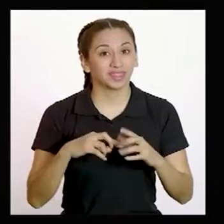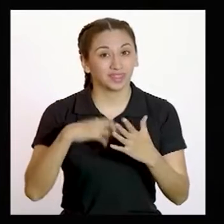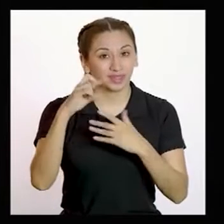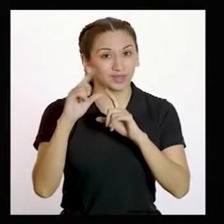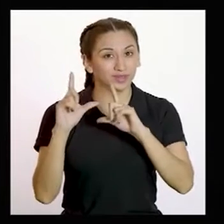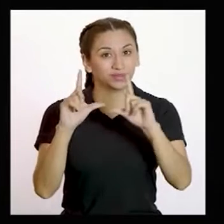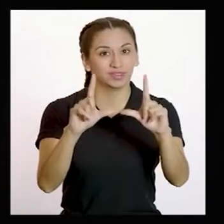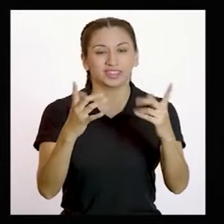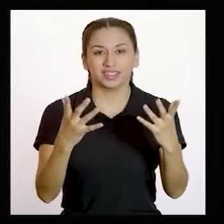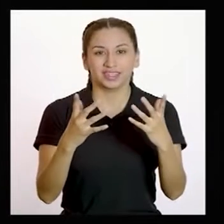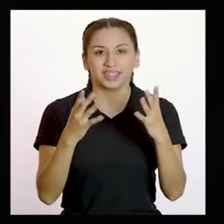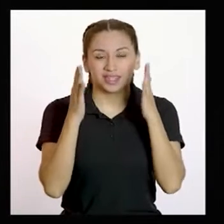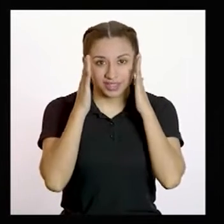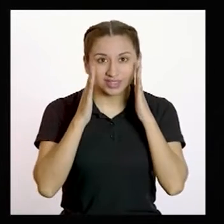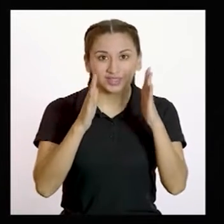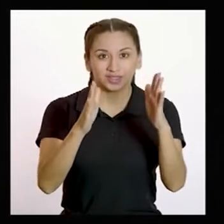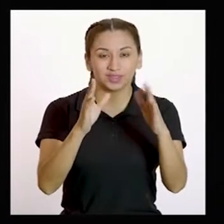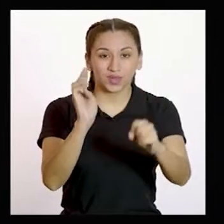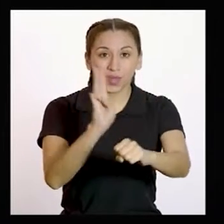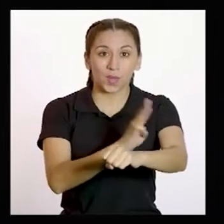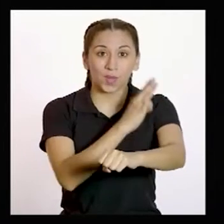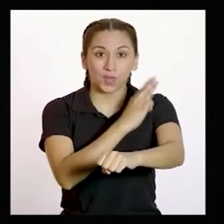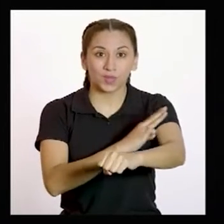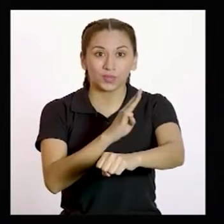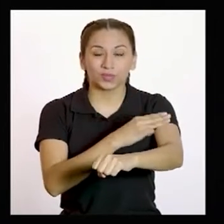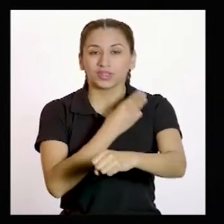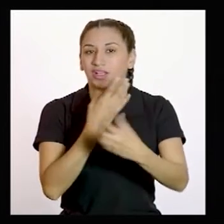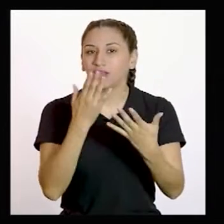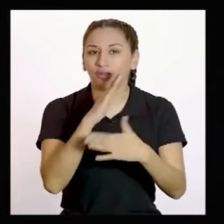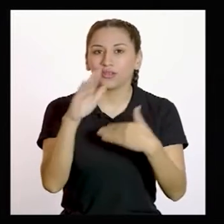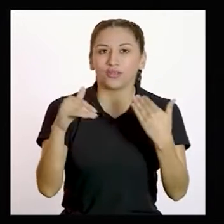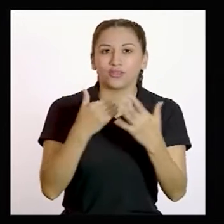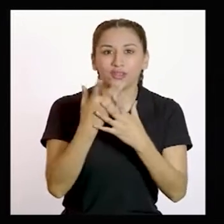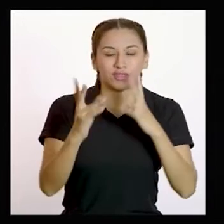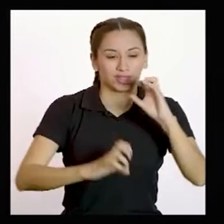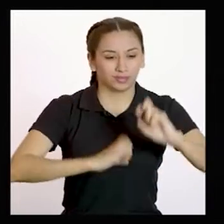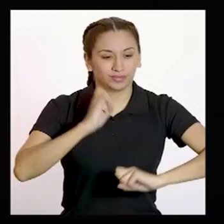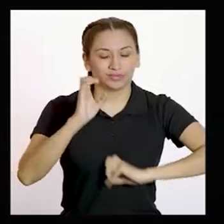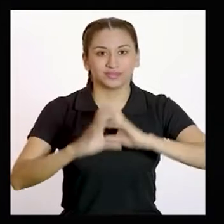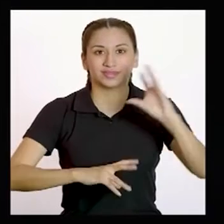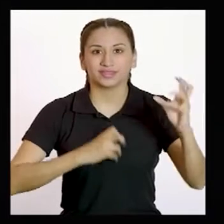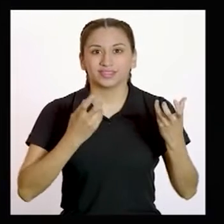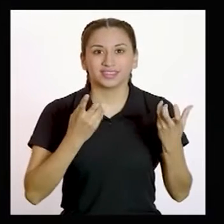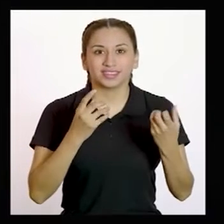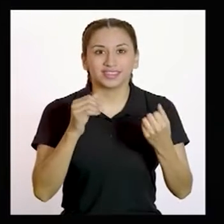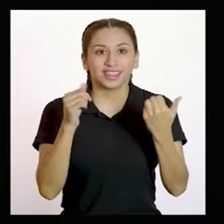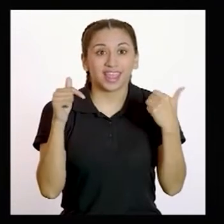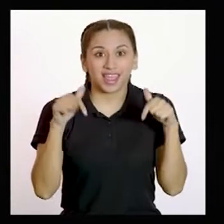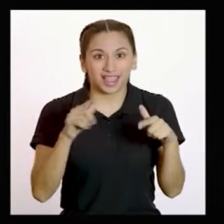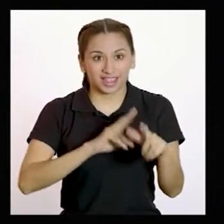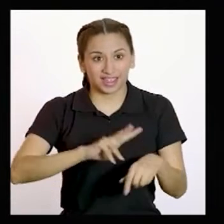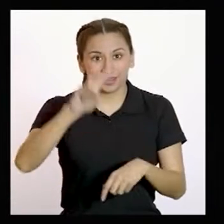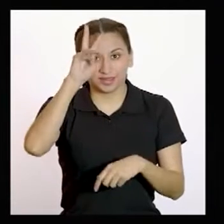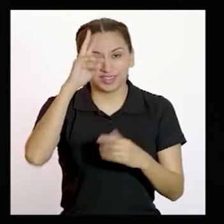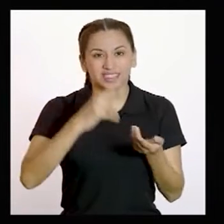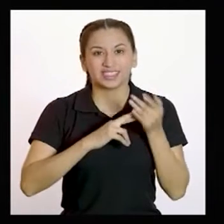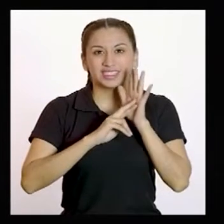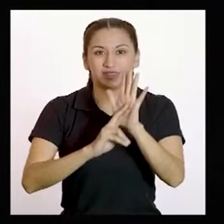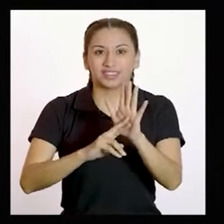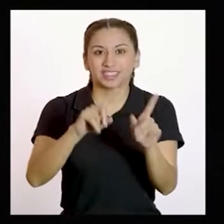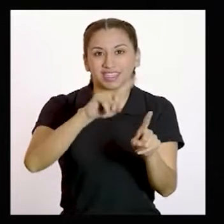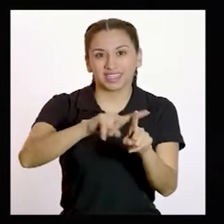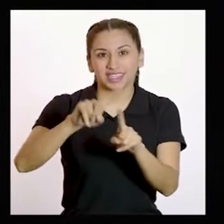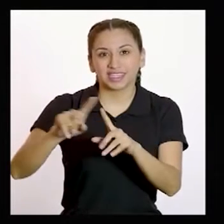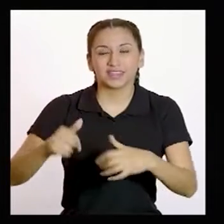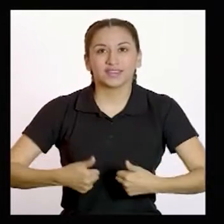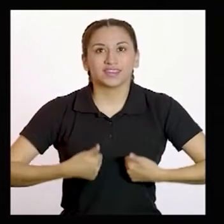Este programa lo dedicaremos a la música y a todas las expresiones artísticas de nuestro país, que representa